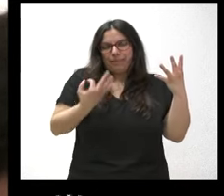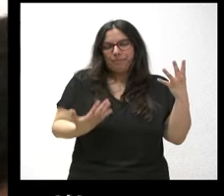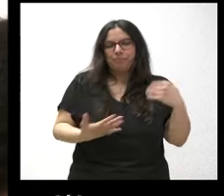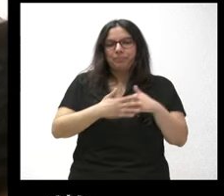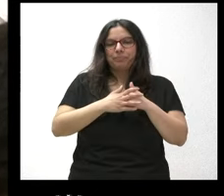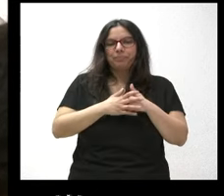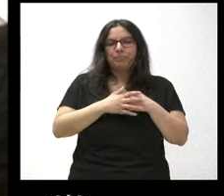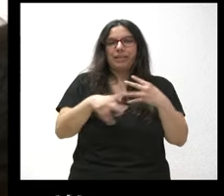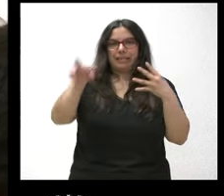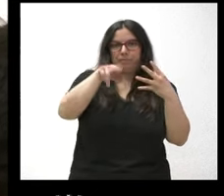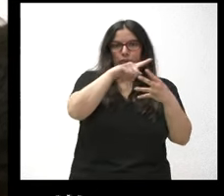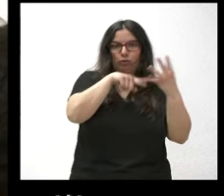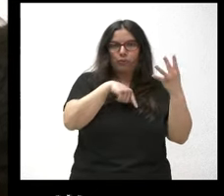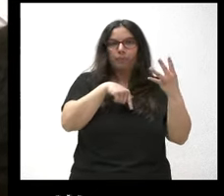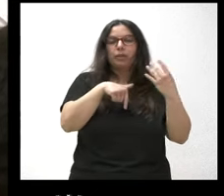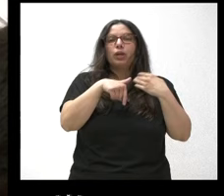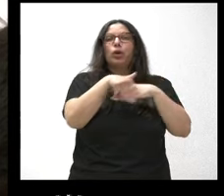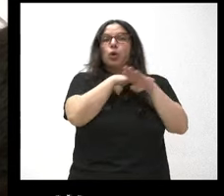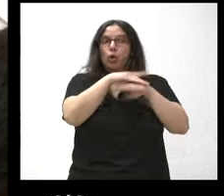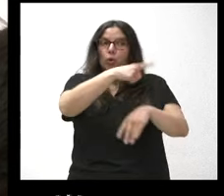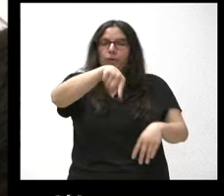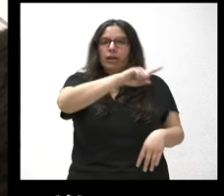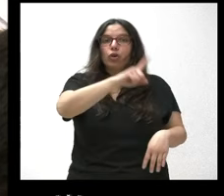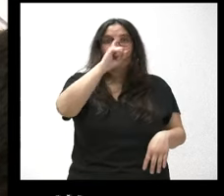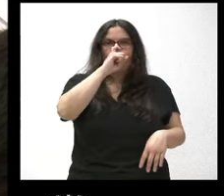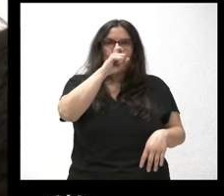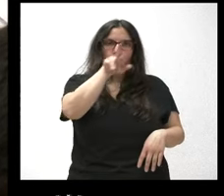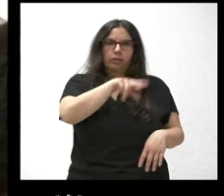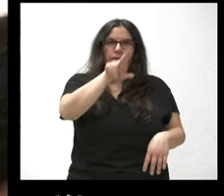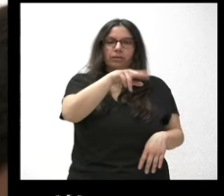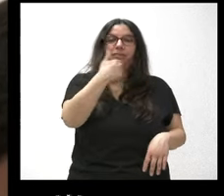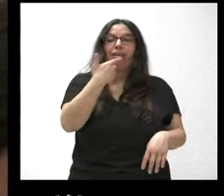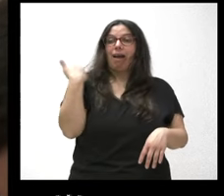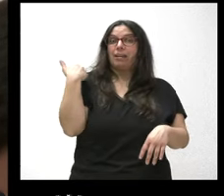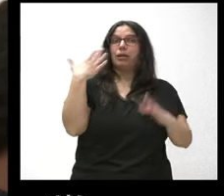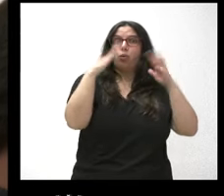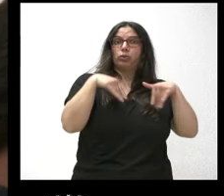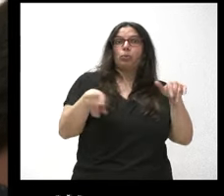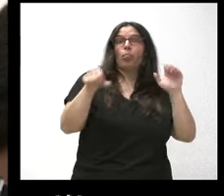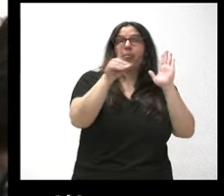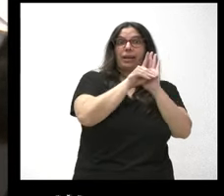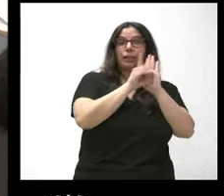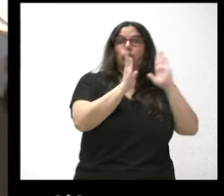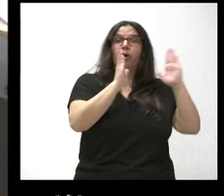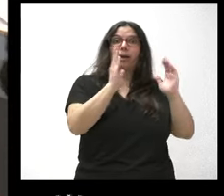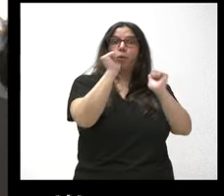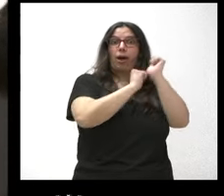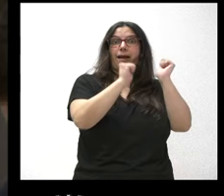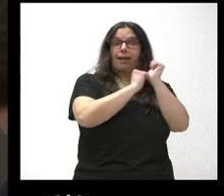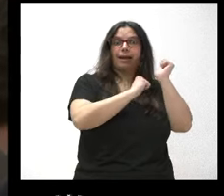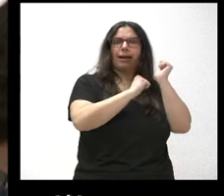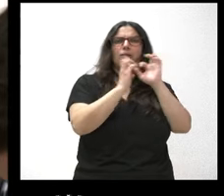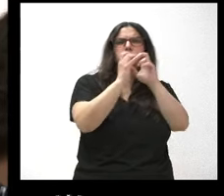Por recuperar, ¿por qué este Ejecutivo, recuerdo, opta por romper con el consenso parlamentario que se sacó adelante